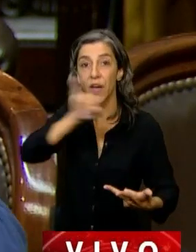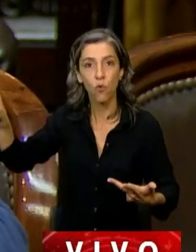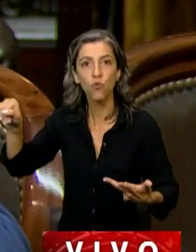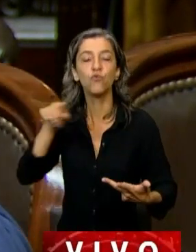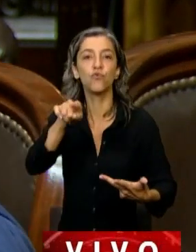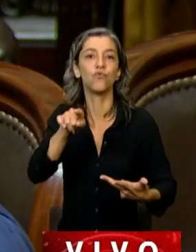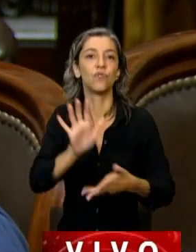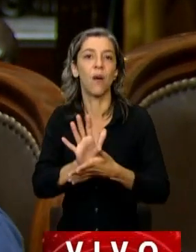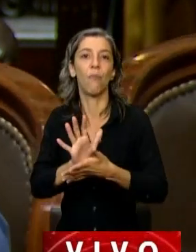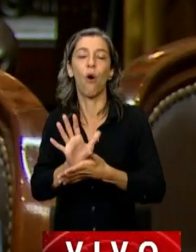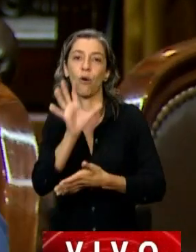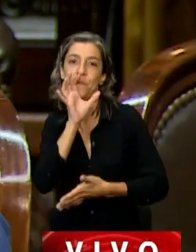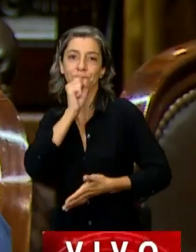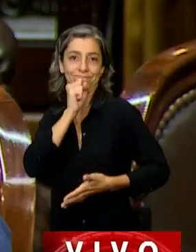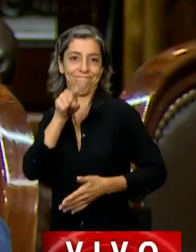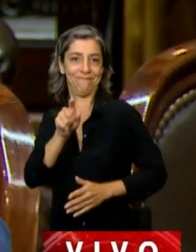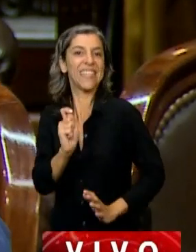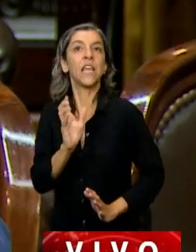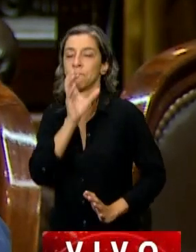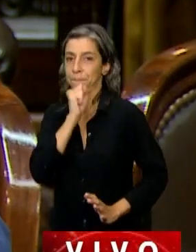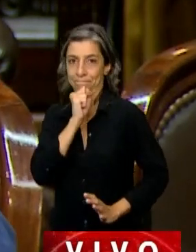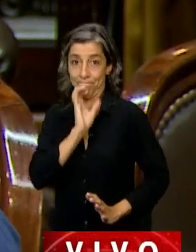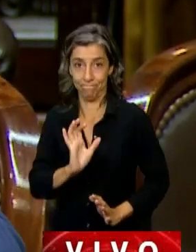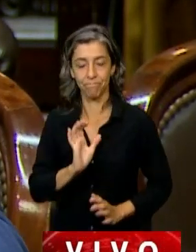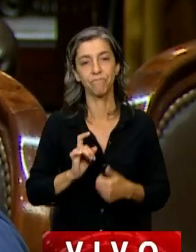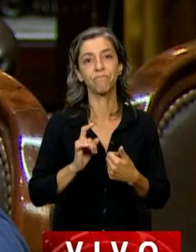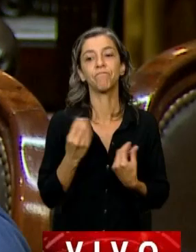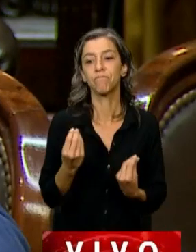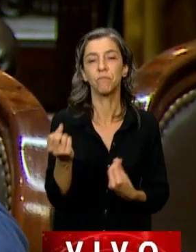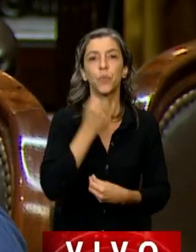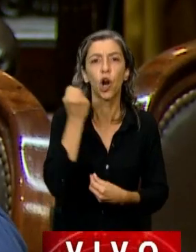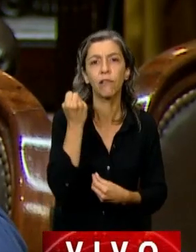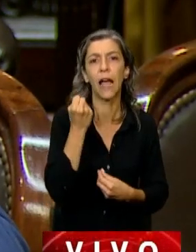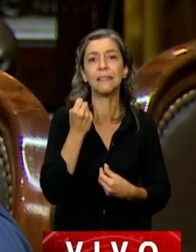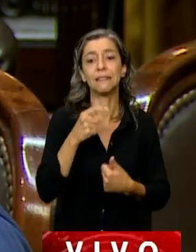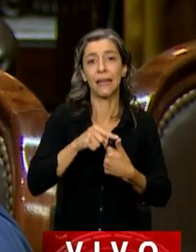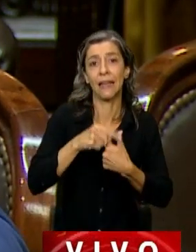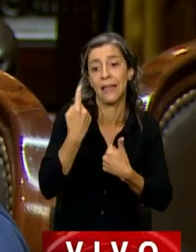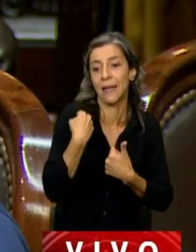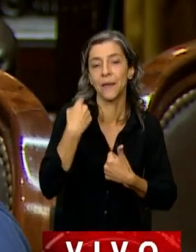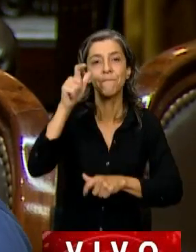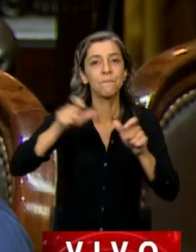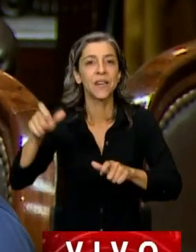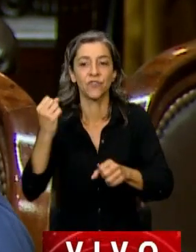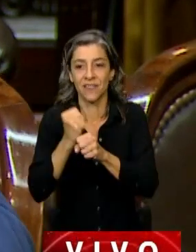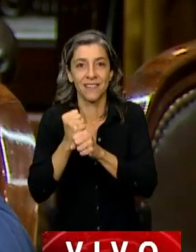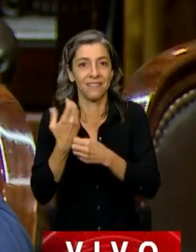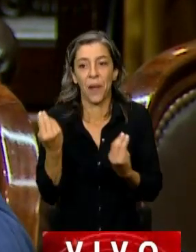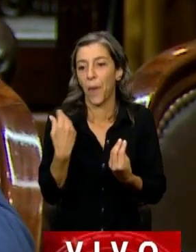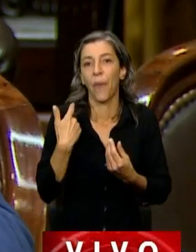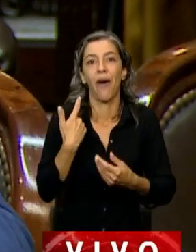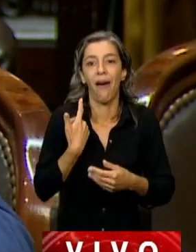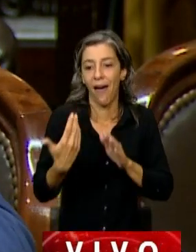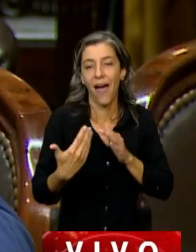La capacitación obligatoria para todos los funcionarios que trabajan en niñez, pensemos en un docente, en